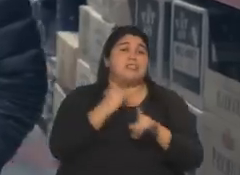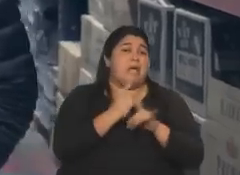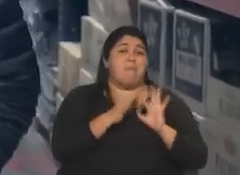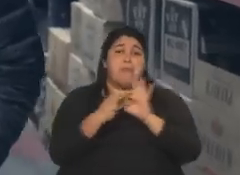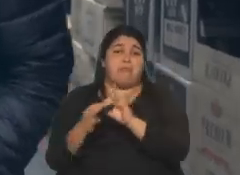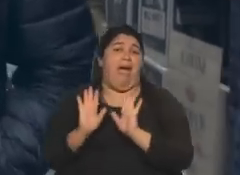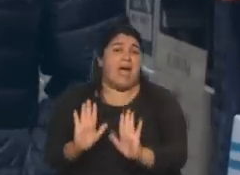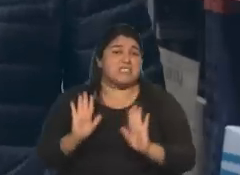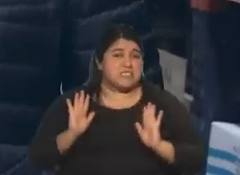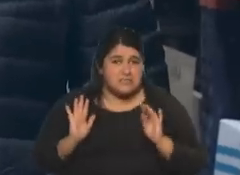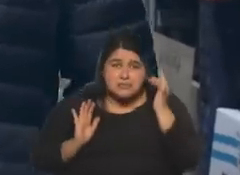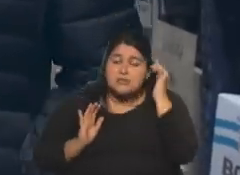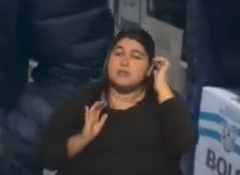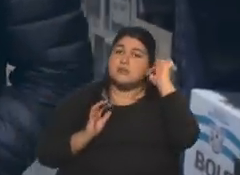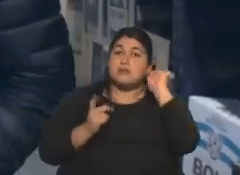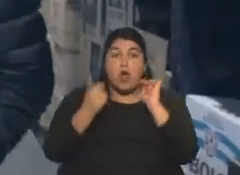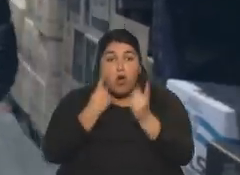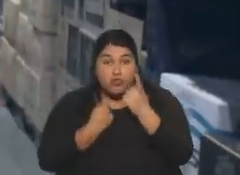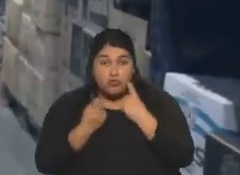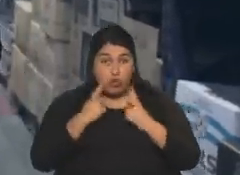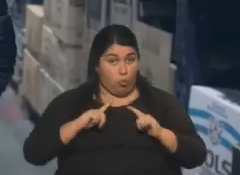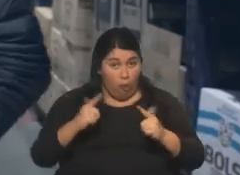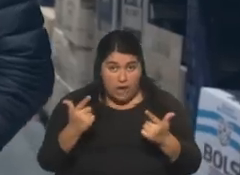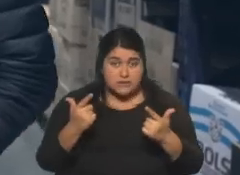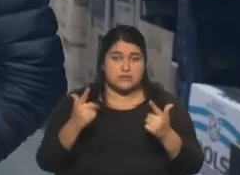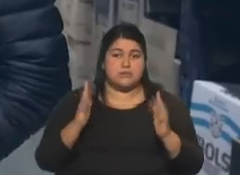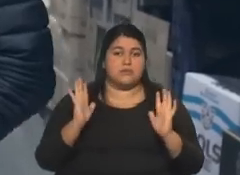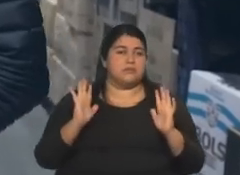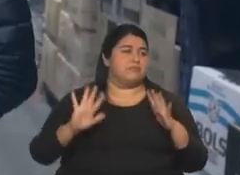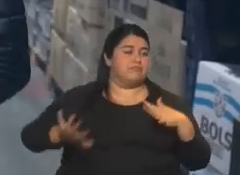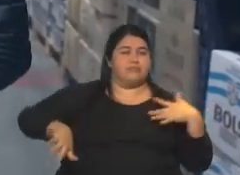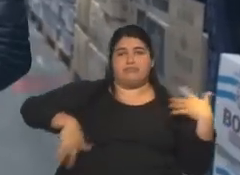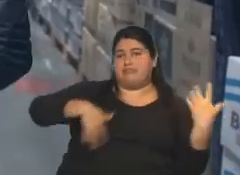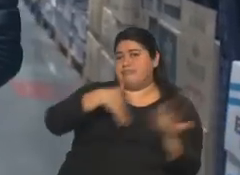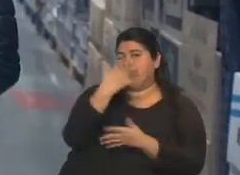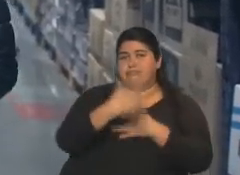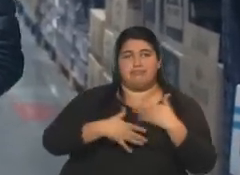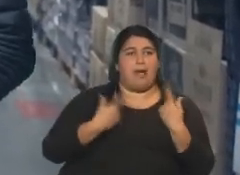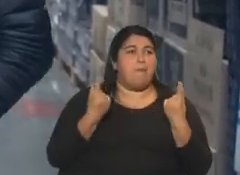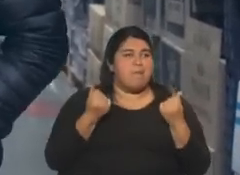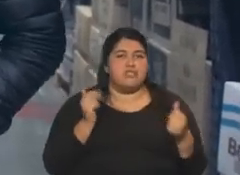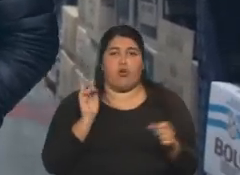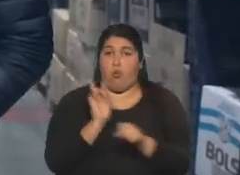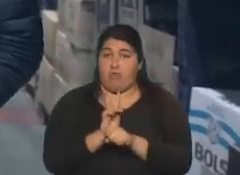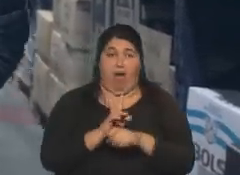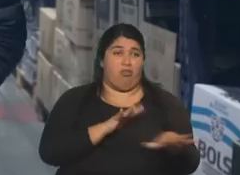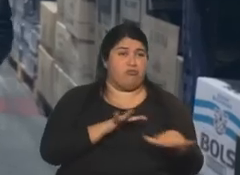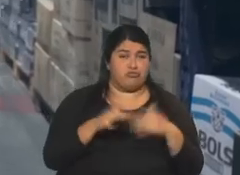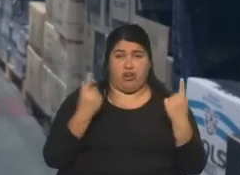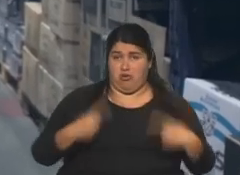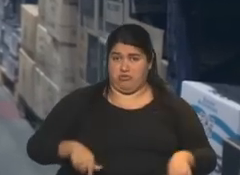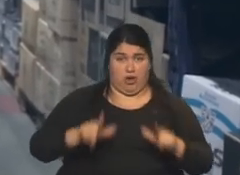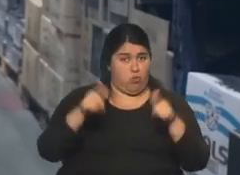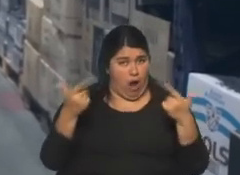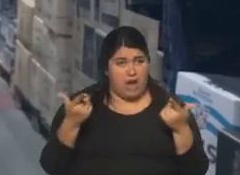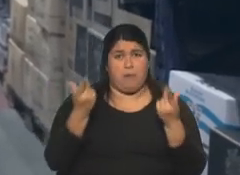así. Sin controles, esto sería un caos. Sin un precio cuidado que funcione, no habría precio